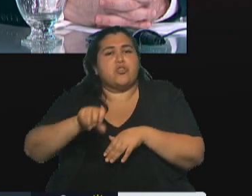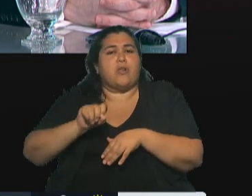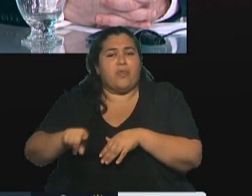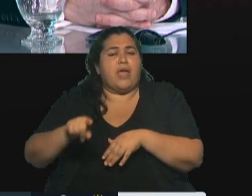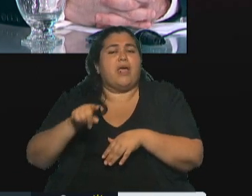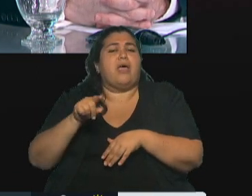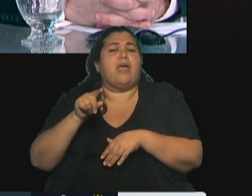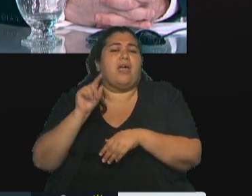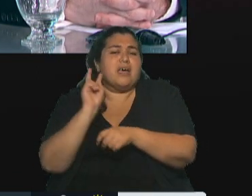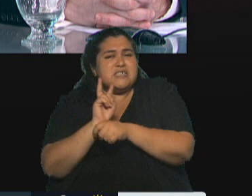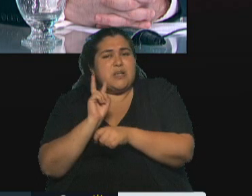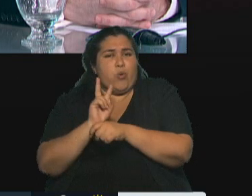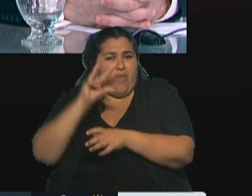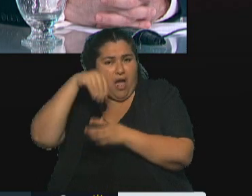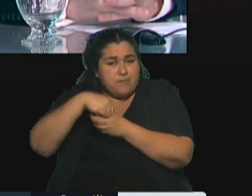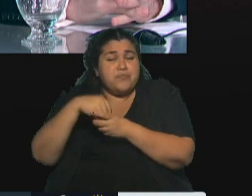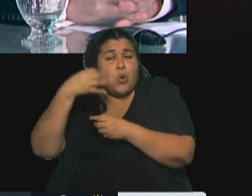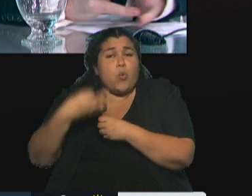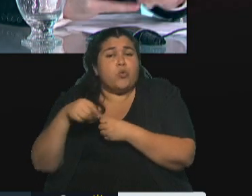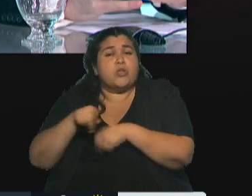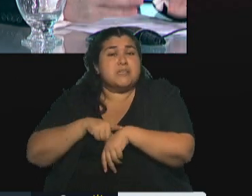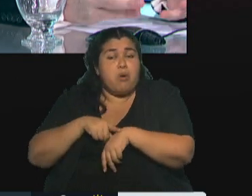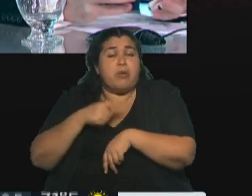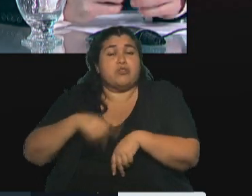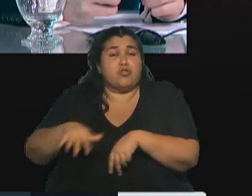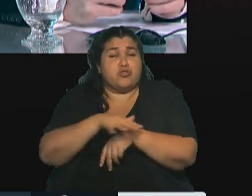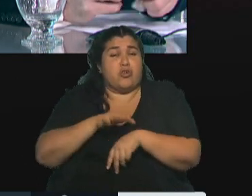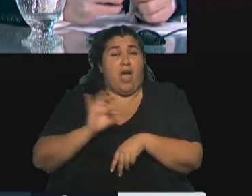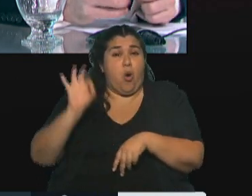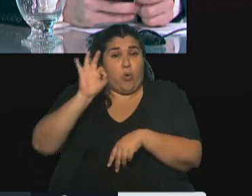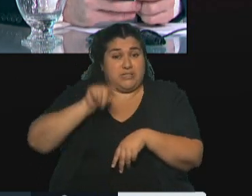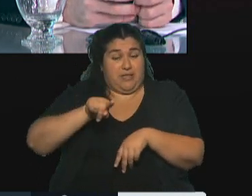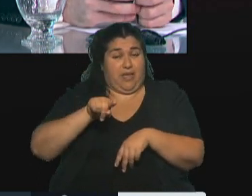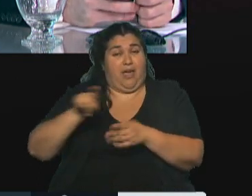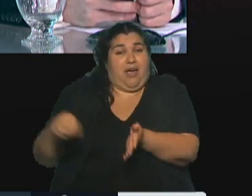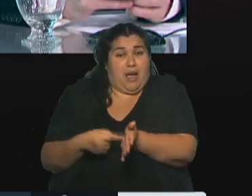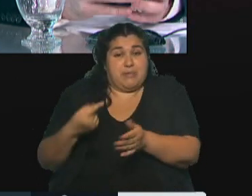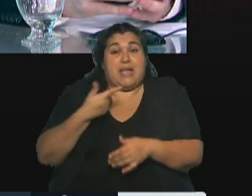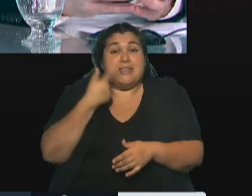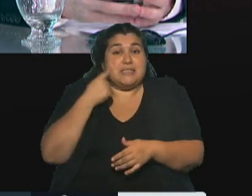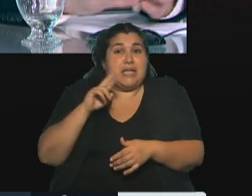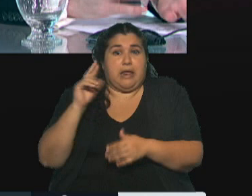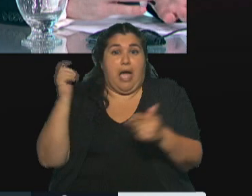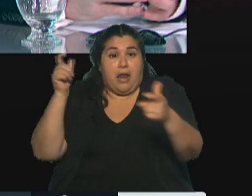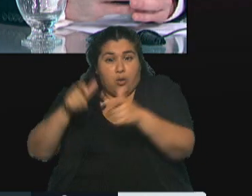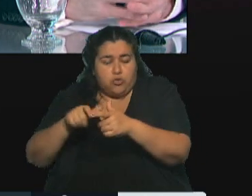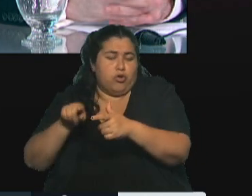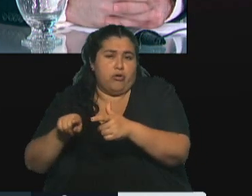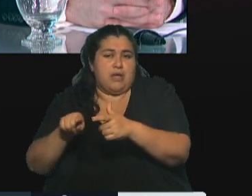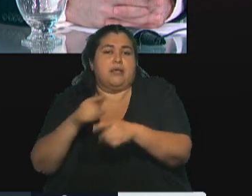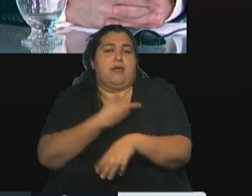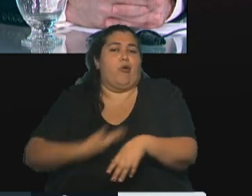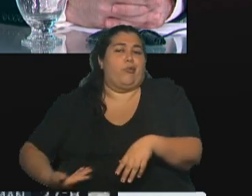inteligencia iraníes, que se encontraban reunidos en la zona oeste de la capital siria, y desde ya el